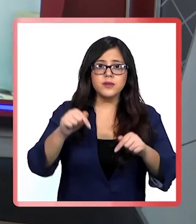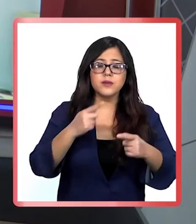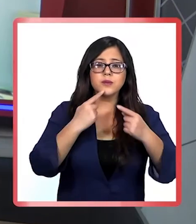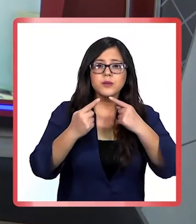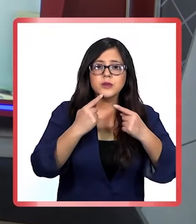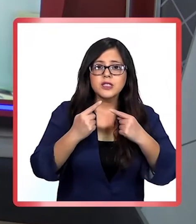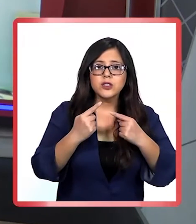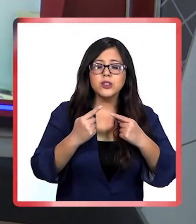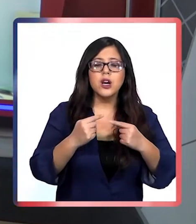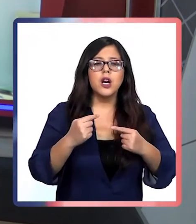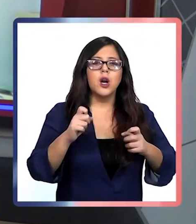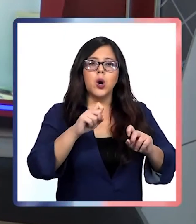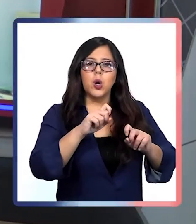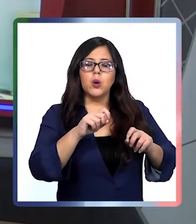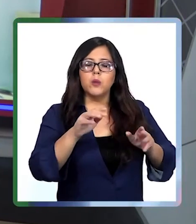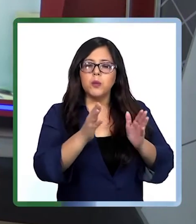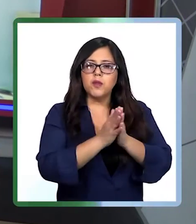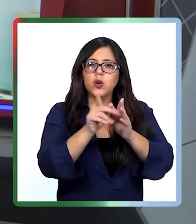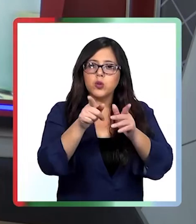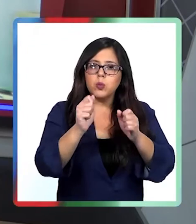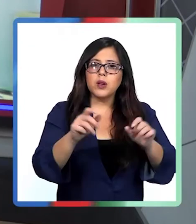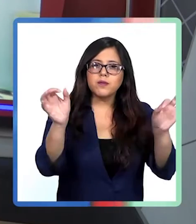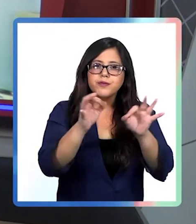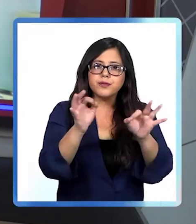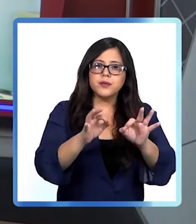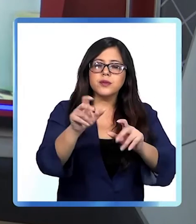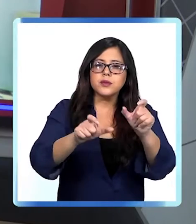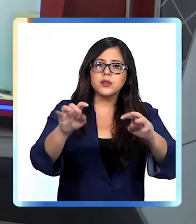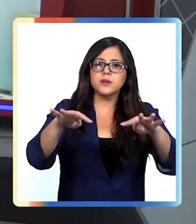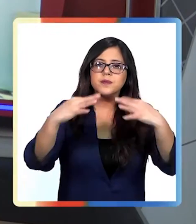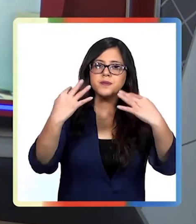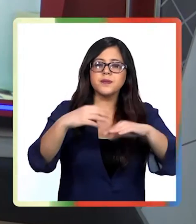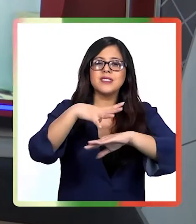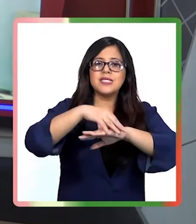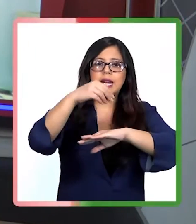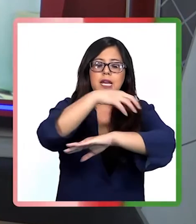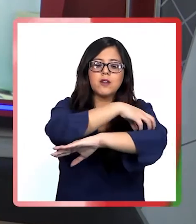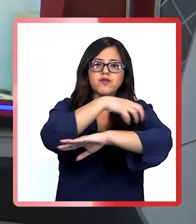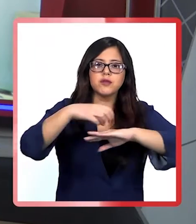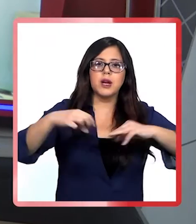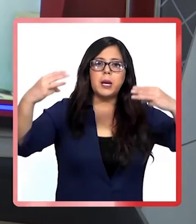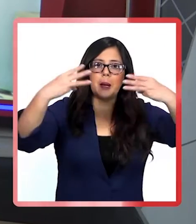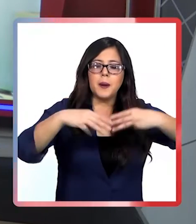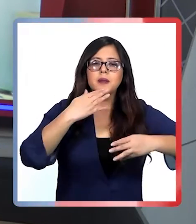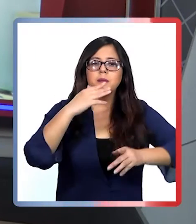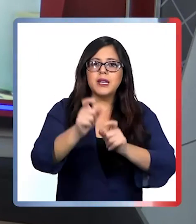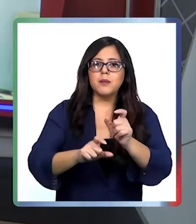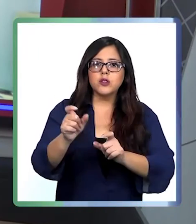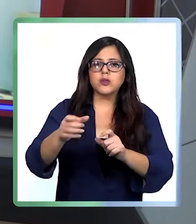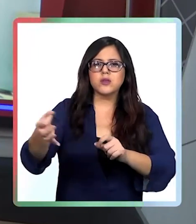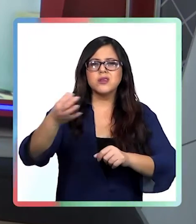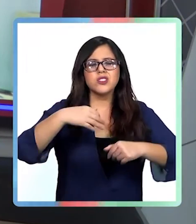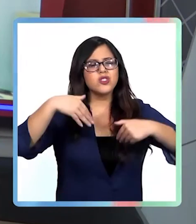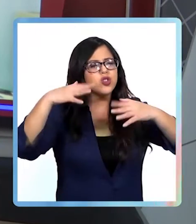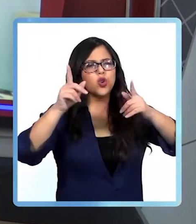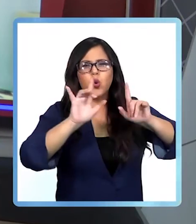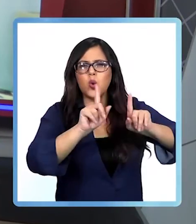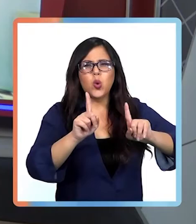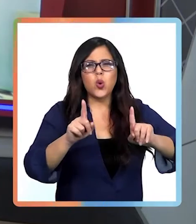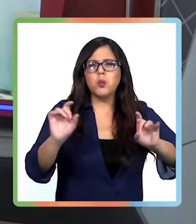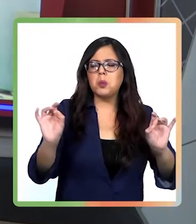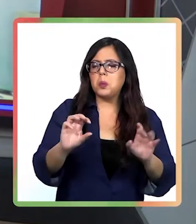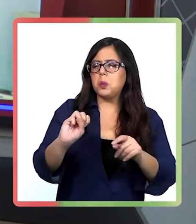esta conversación, me gustaría que le hablase a las personas que nos están viendo, insisto, de Arica, Magallanes, y aquellas personas que dicen, no, si yo con